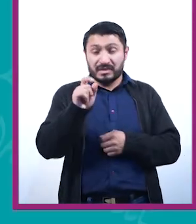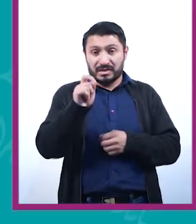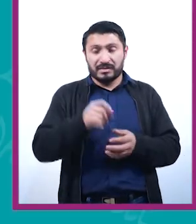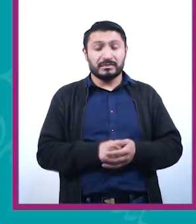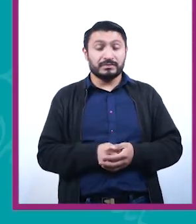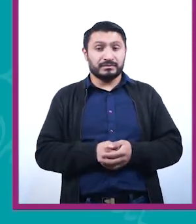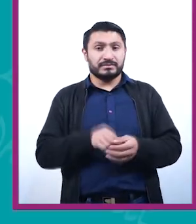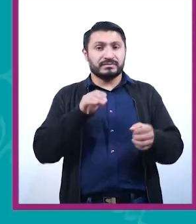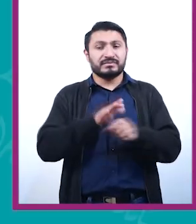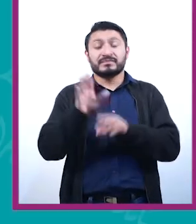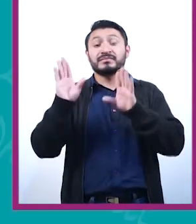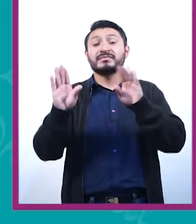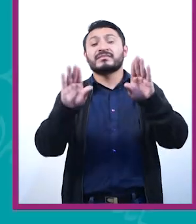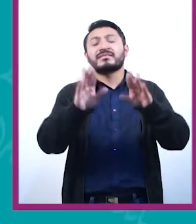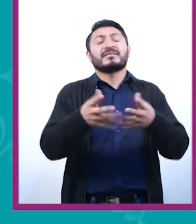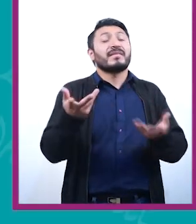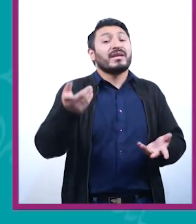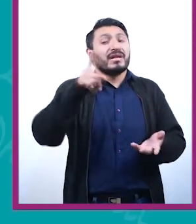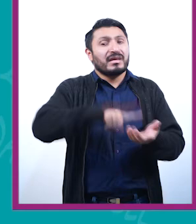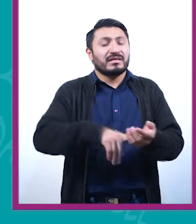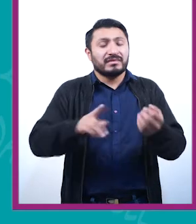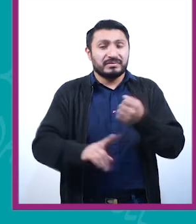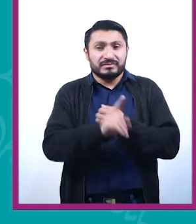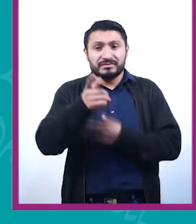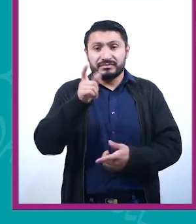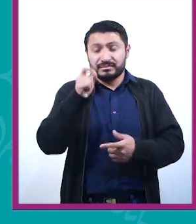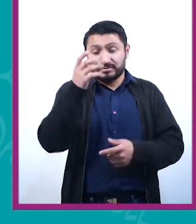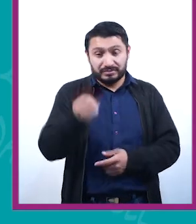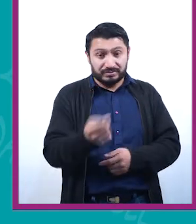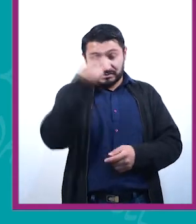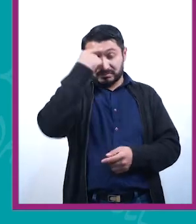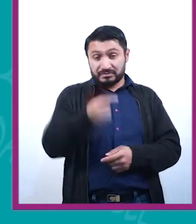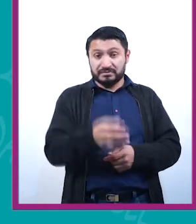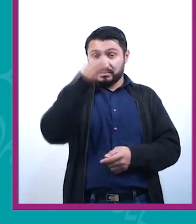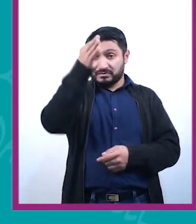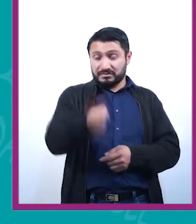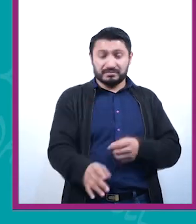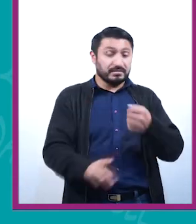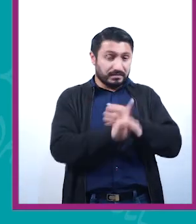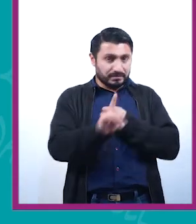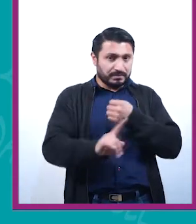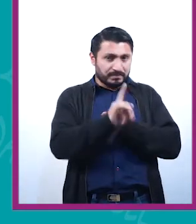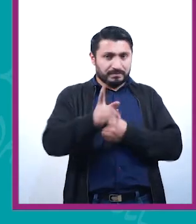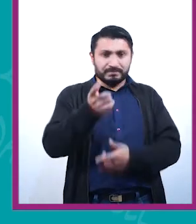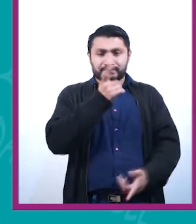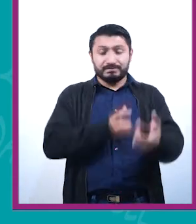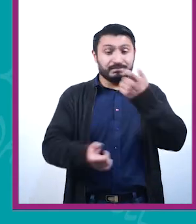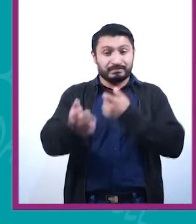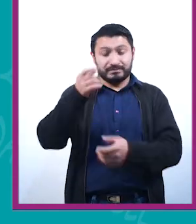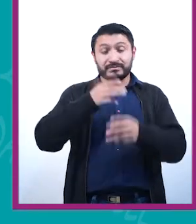enseñanzas podemos extraer de la crisis del 29 para afrontar las problemáticas